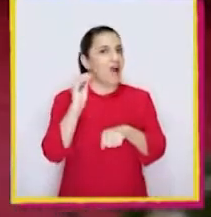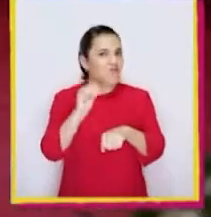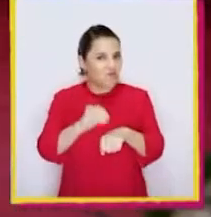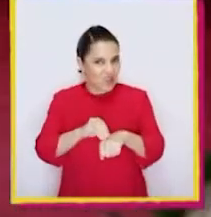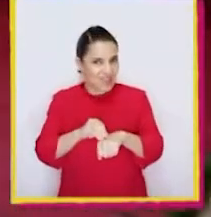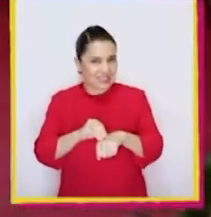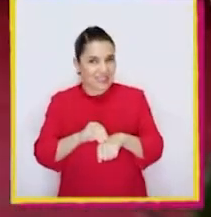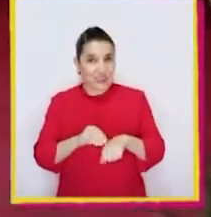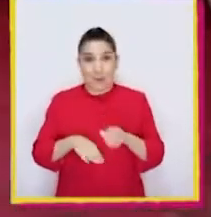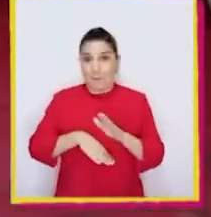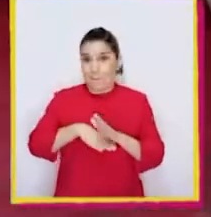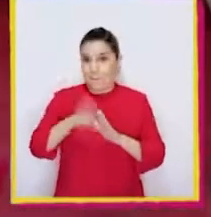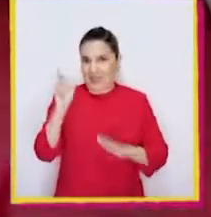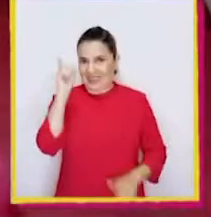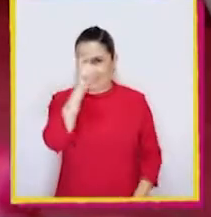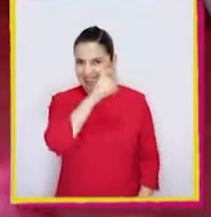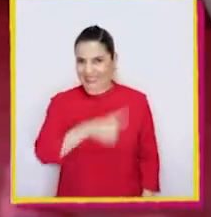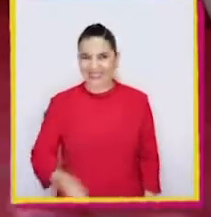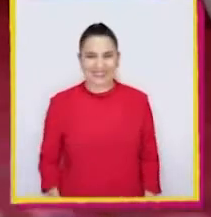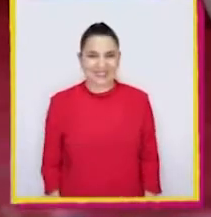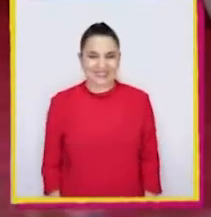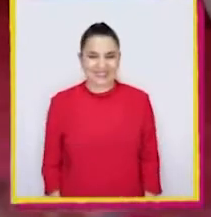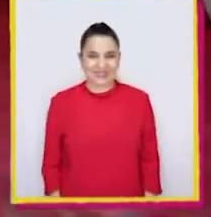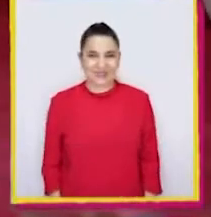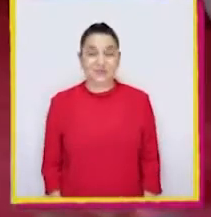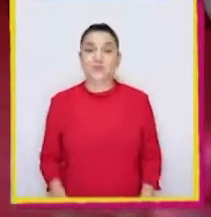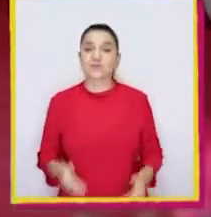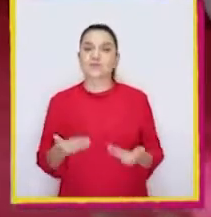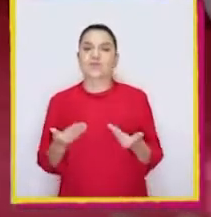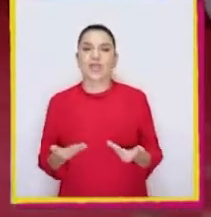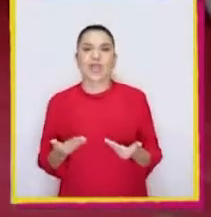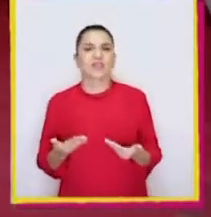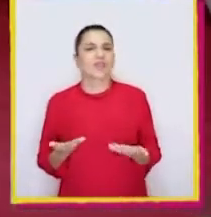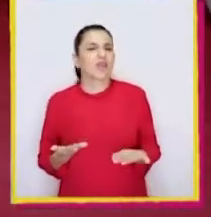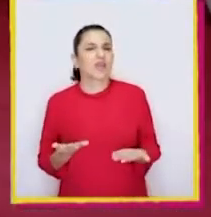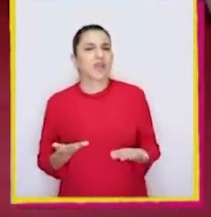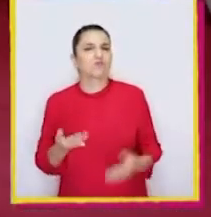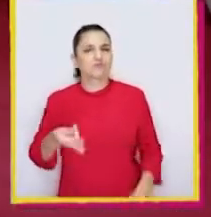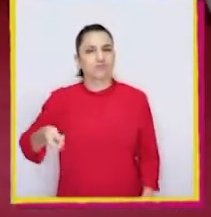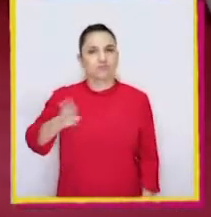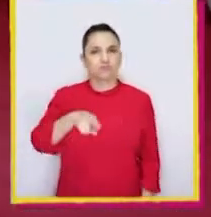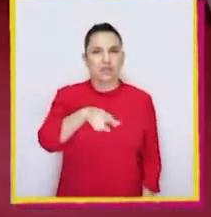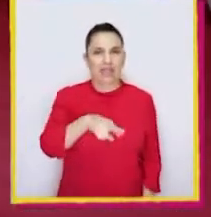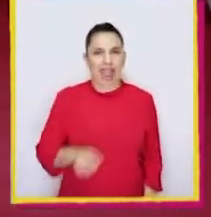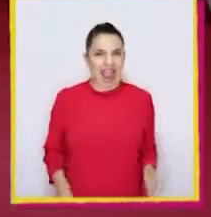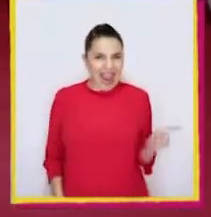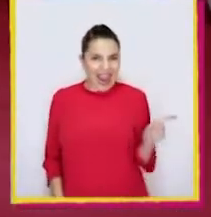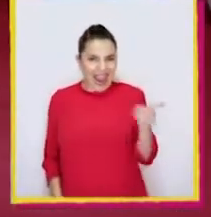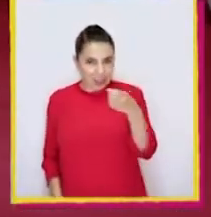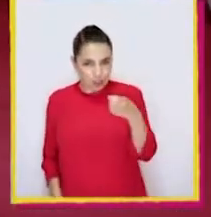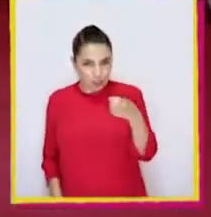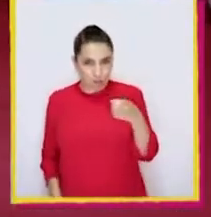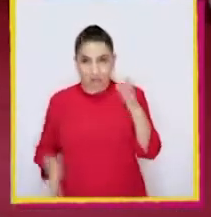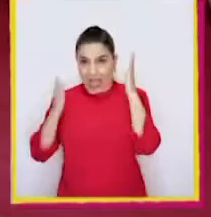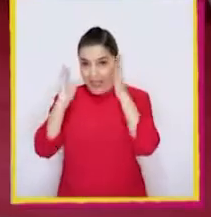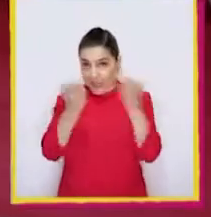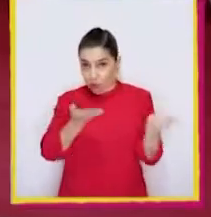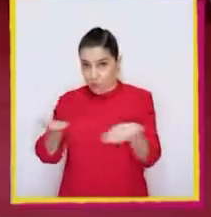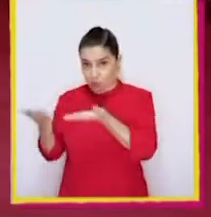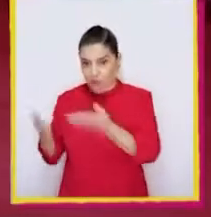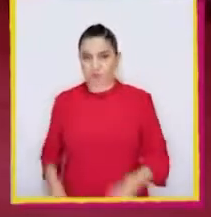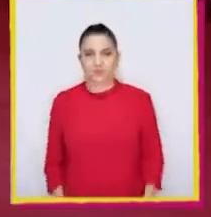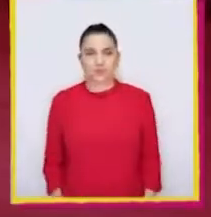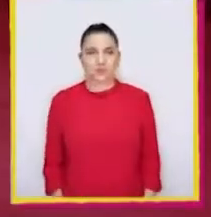advierto que este es más desafiante. Este es un patrón de gancho. Atentos